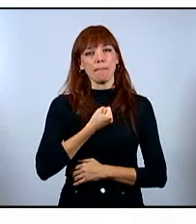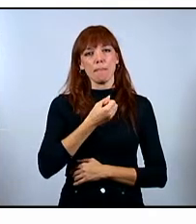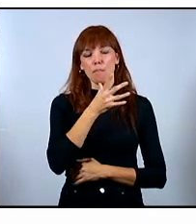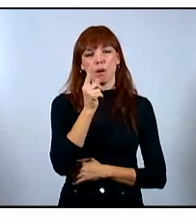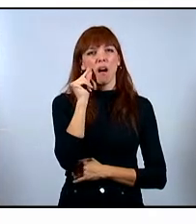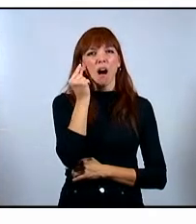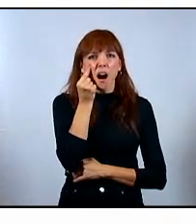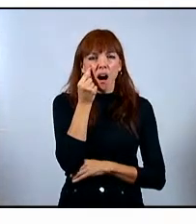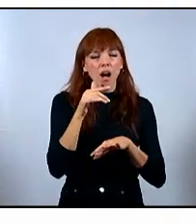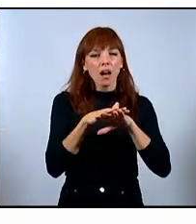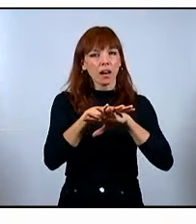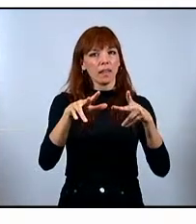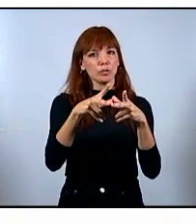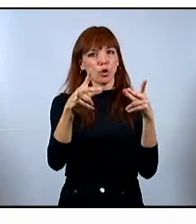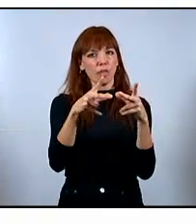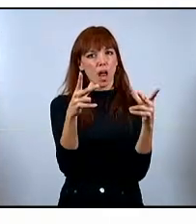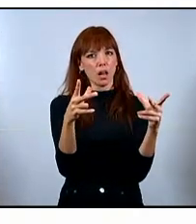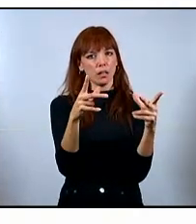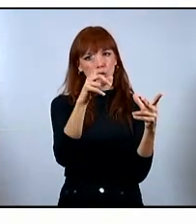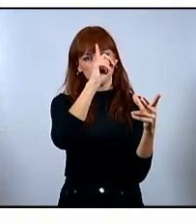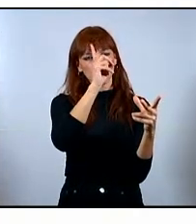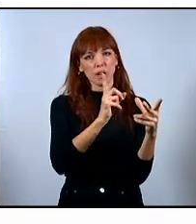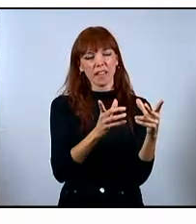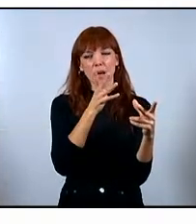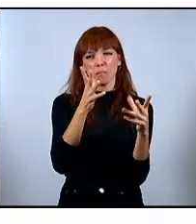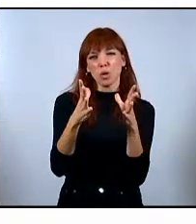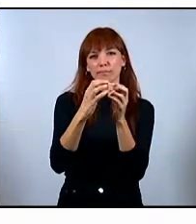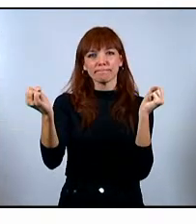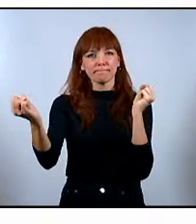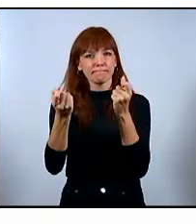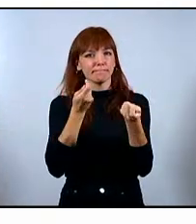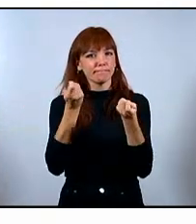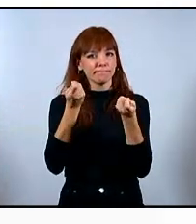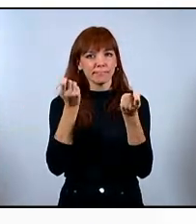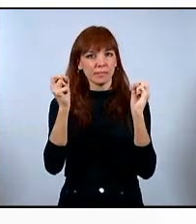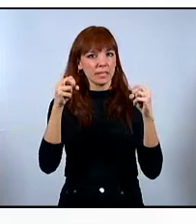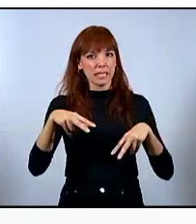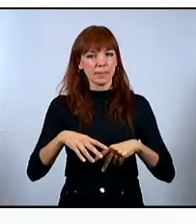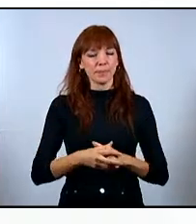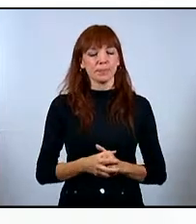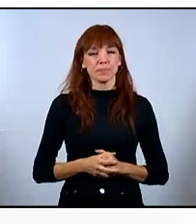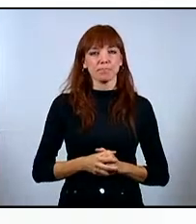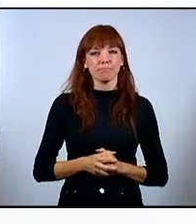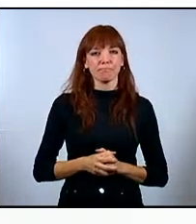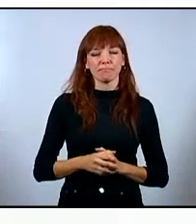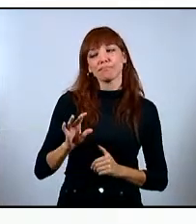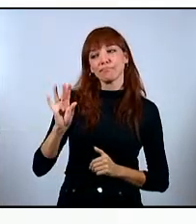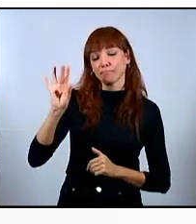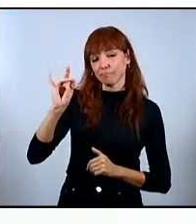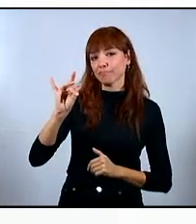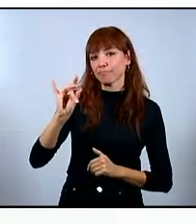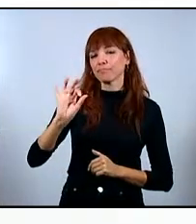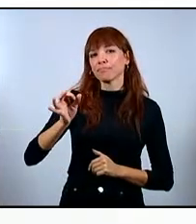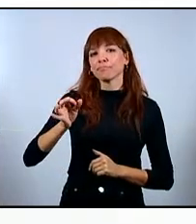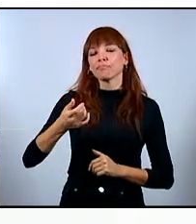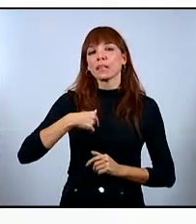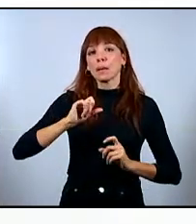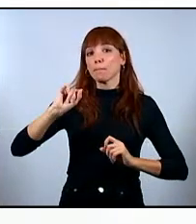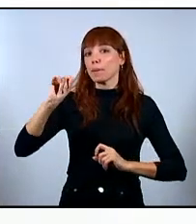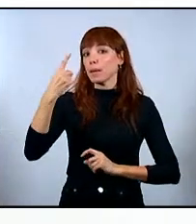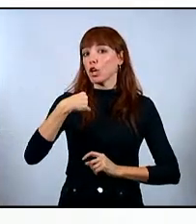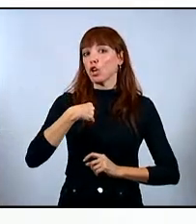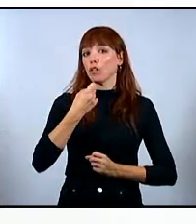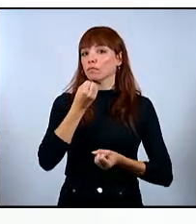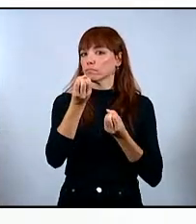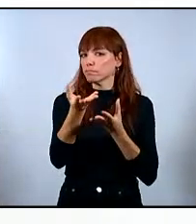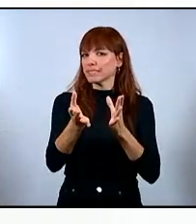de esa llegada y que había un poco de descoordinación en ese sentido. Sí, bueno, yo lo primero que quiero